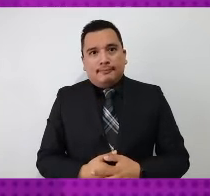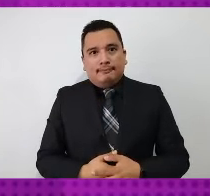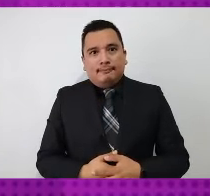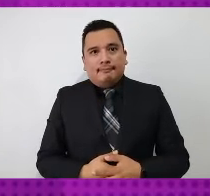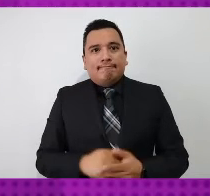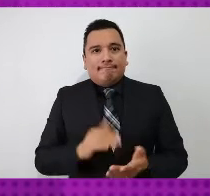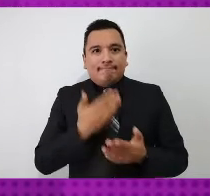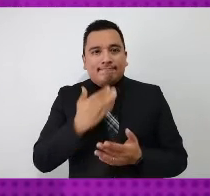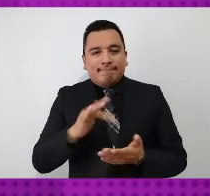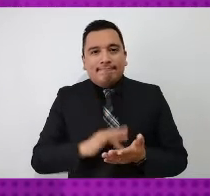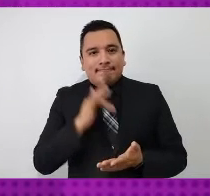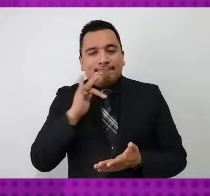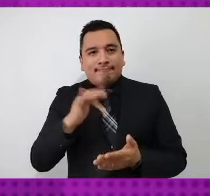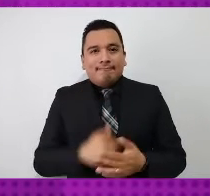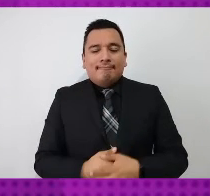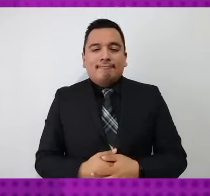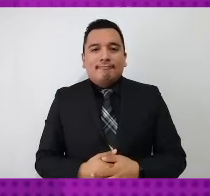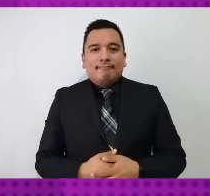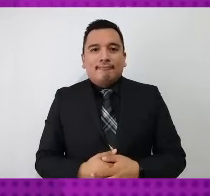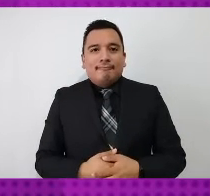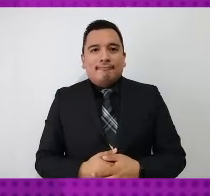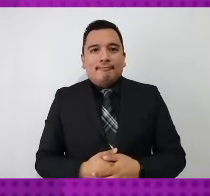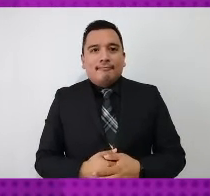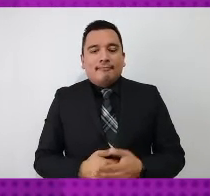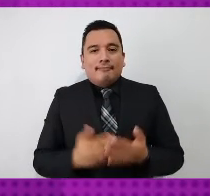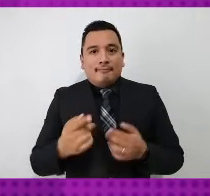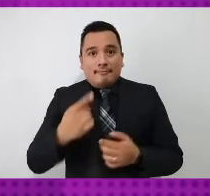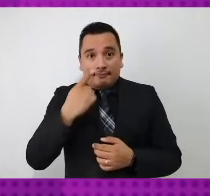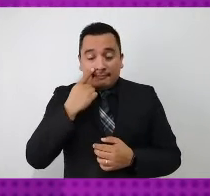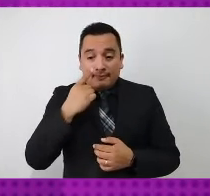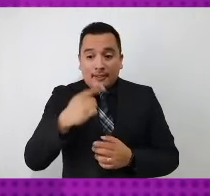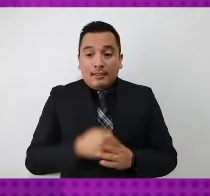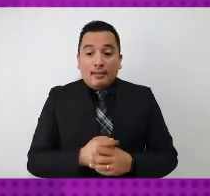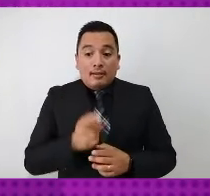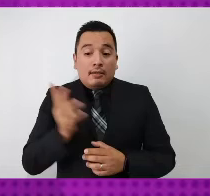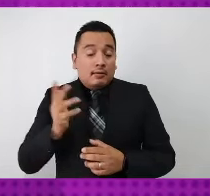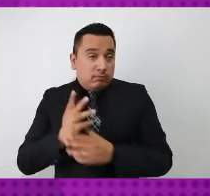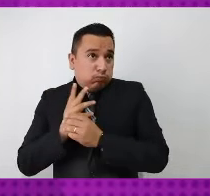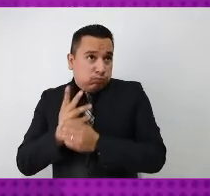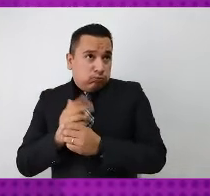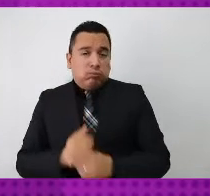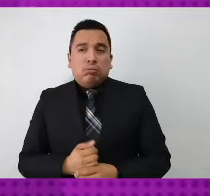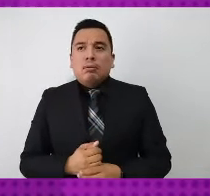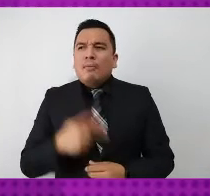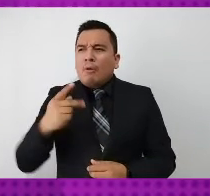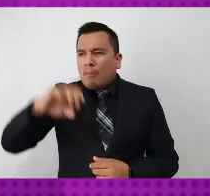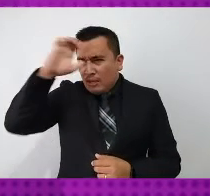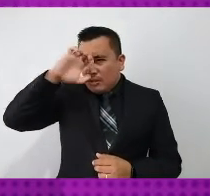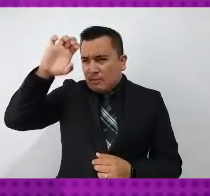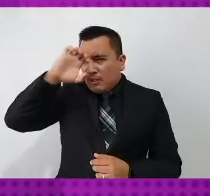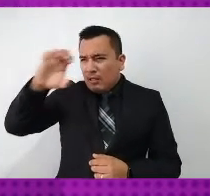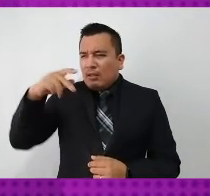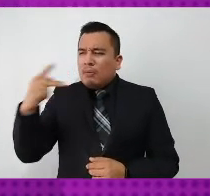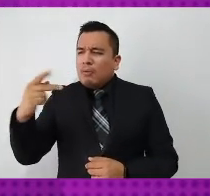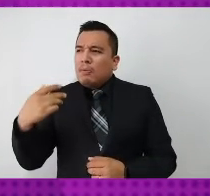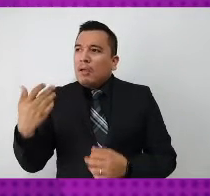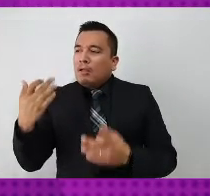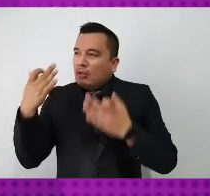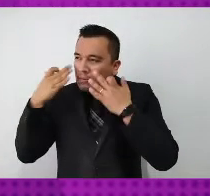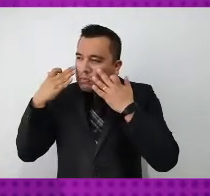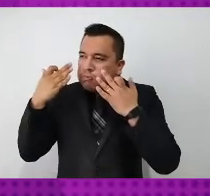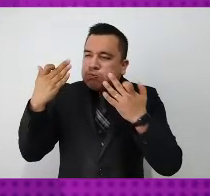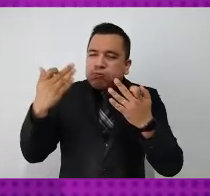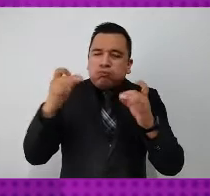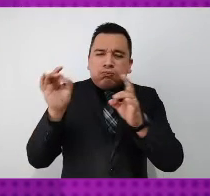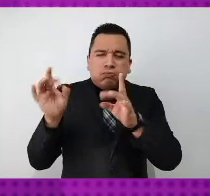participación y bueno atendiendo a lo que han manifestado ya a partir de su experiencia y realidad que instancias de acciones